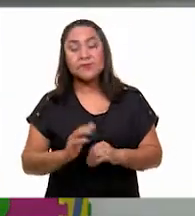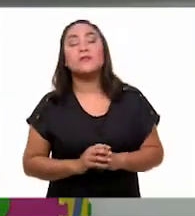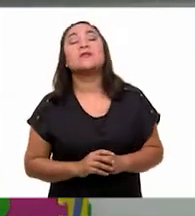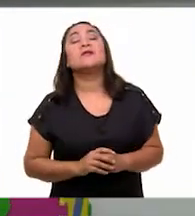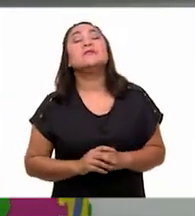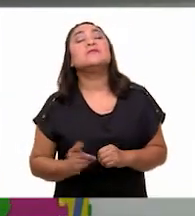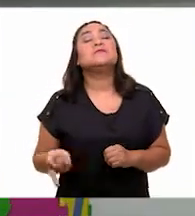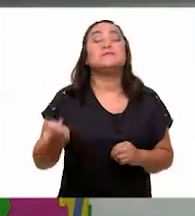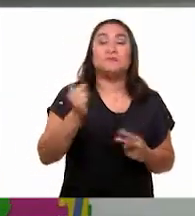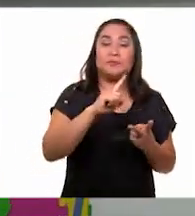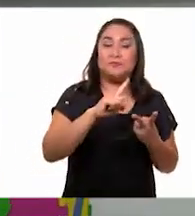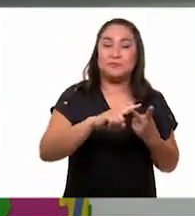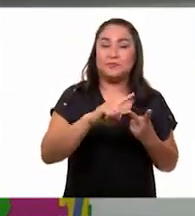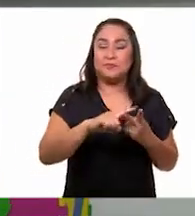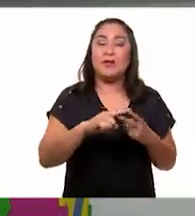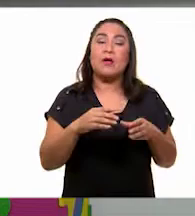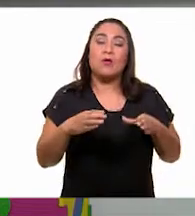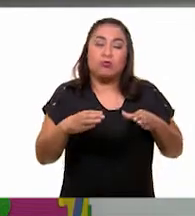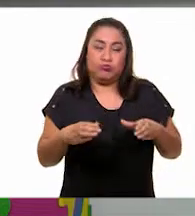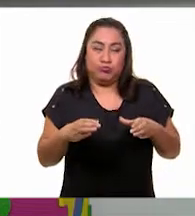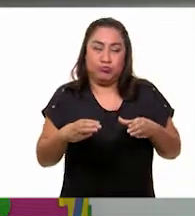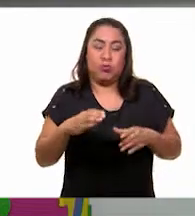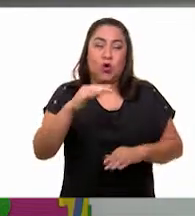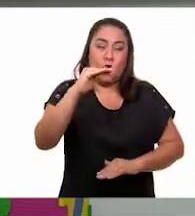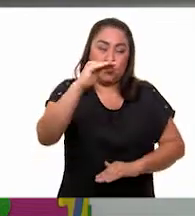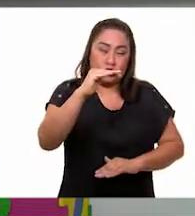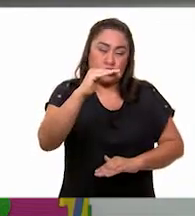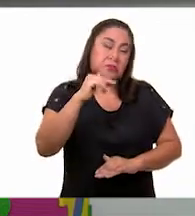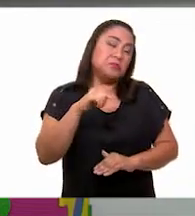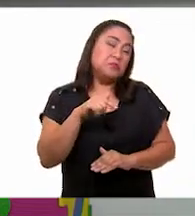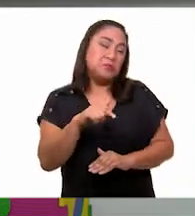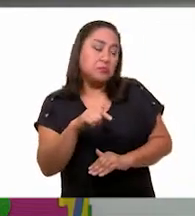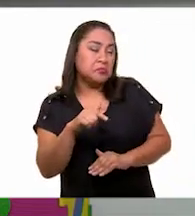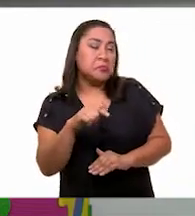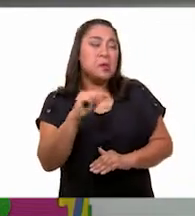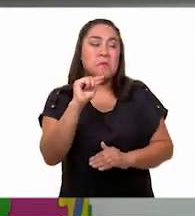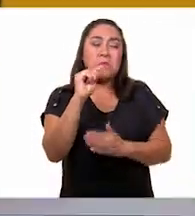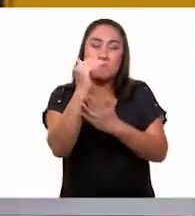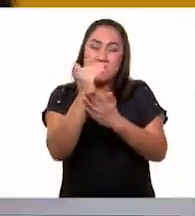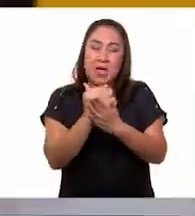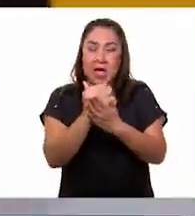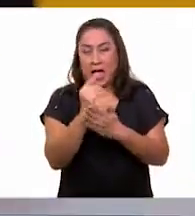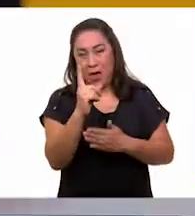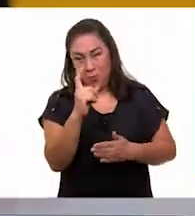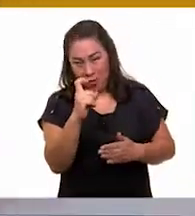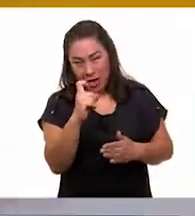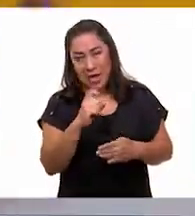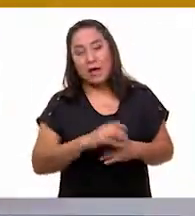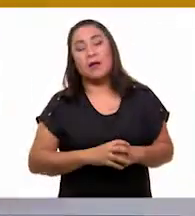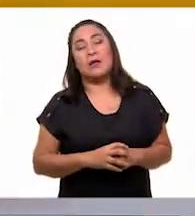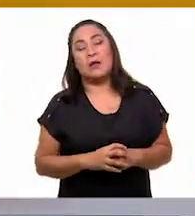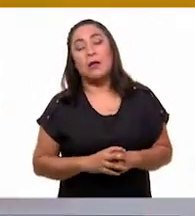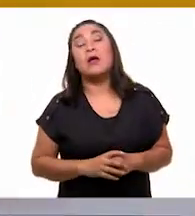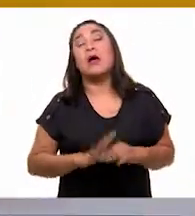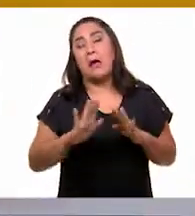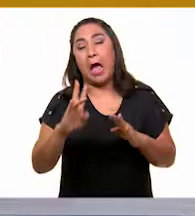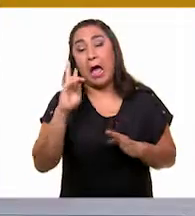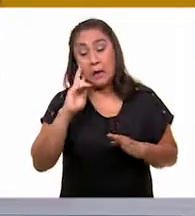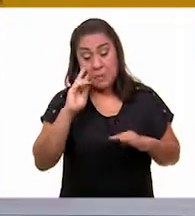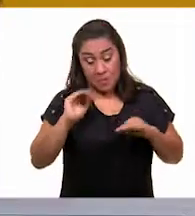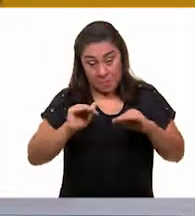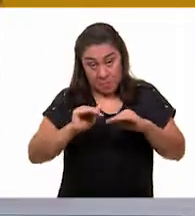A nuestra botella más gordita y chaparrita, a esa le cabe un poquito menos. Entonces, si llegan a la misma